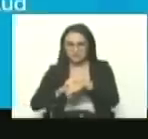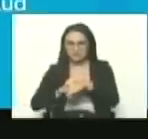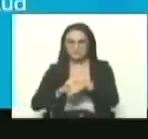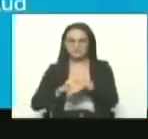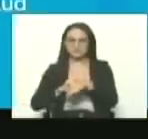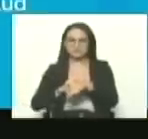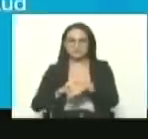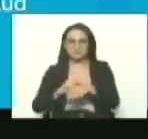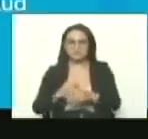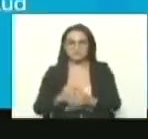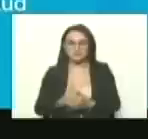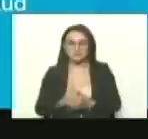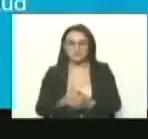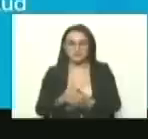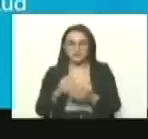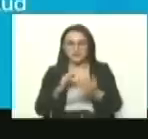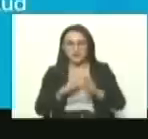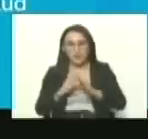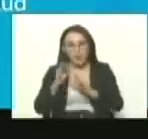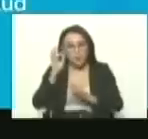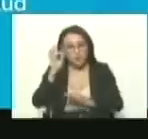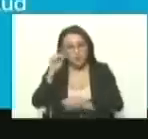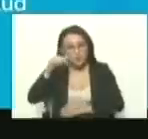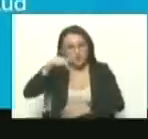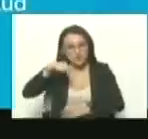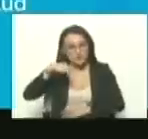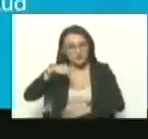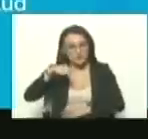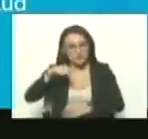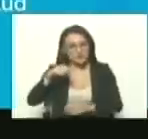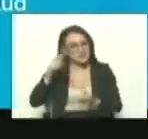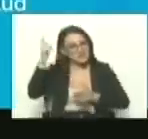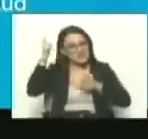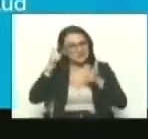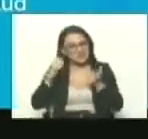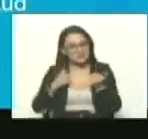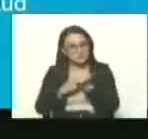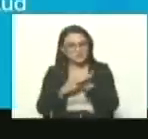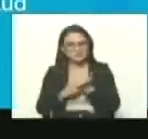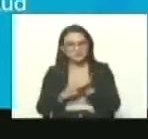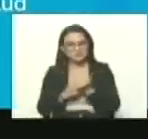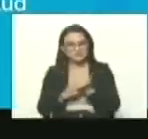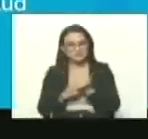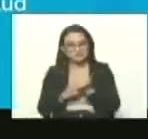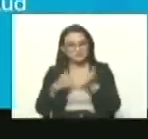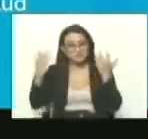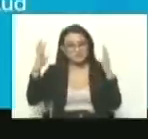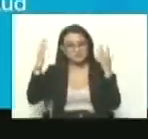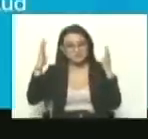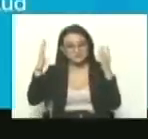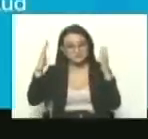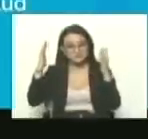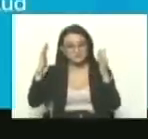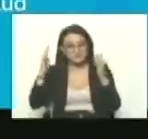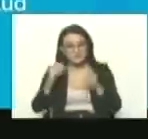Soy la ejecutiva de la comuna de los Museos Unidos en Socialismo y soy consejo